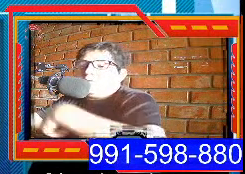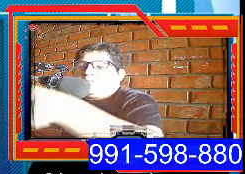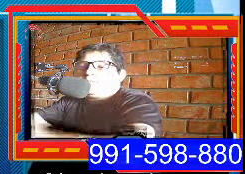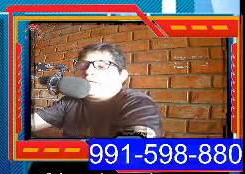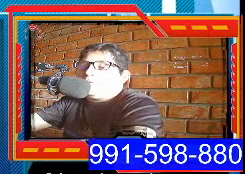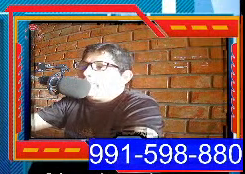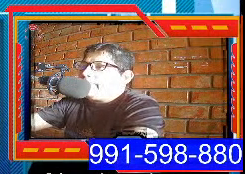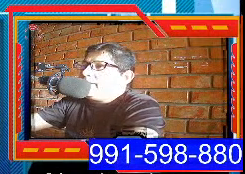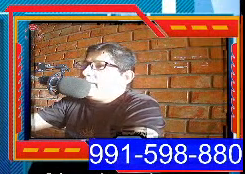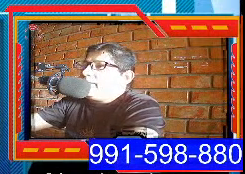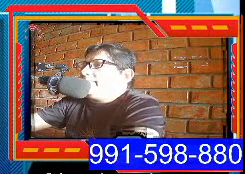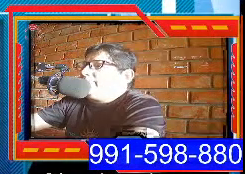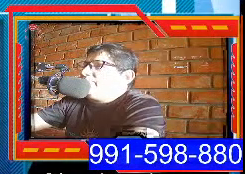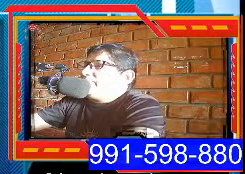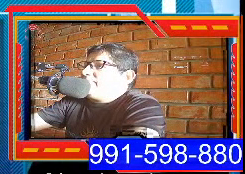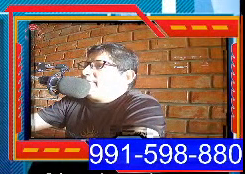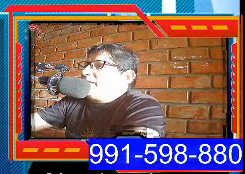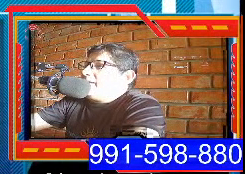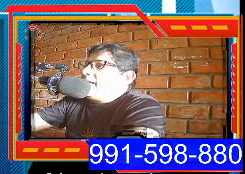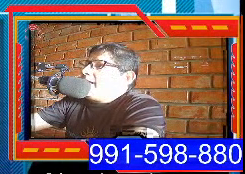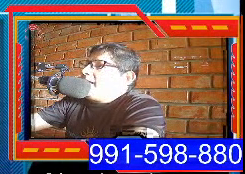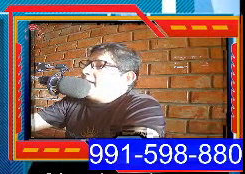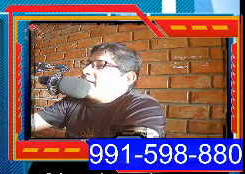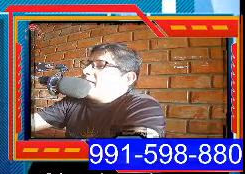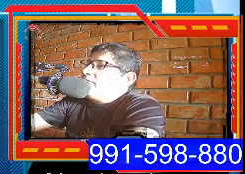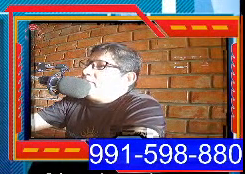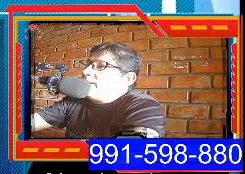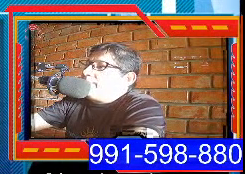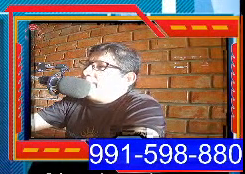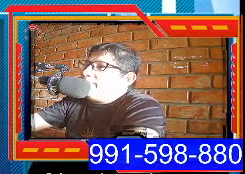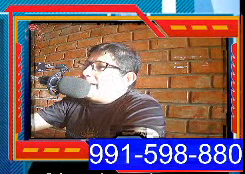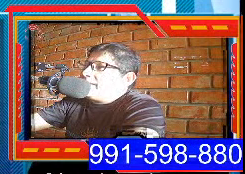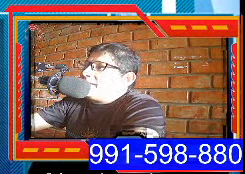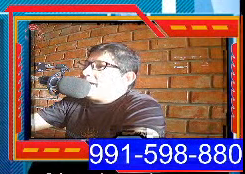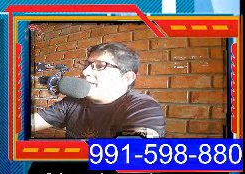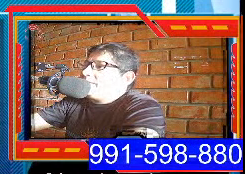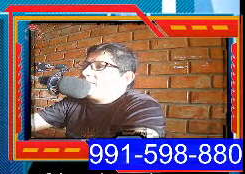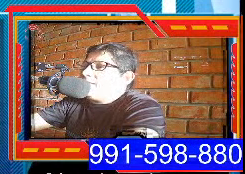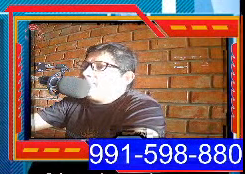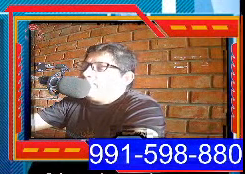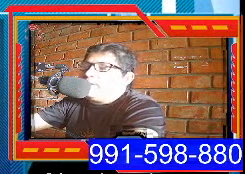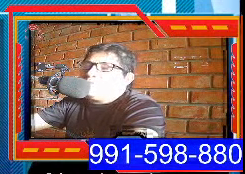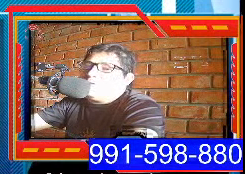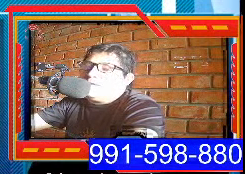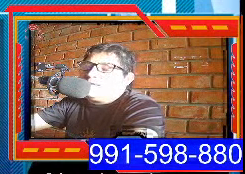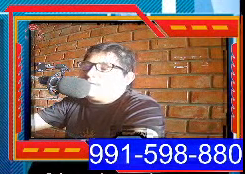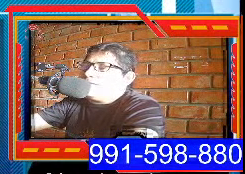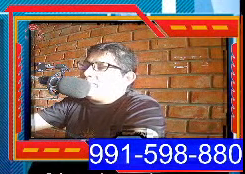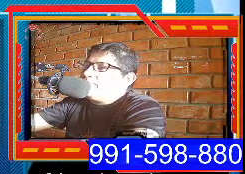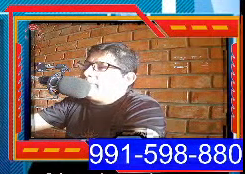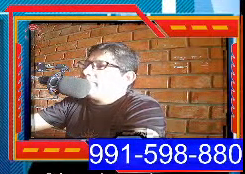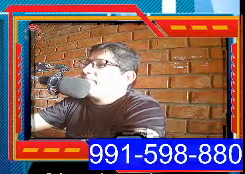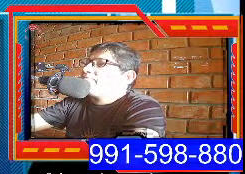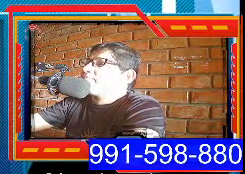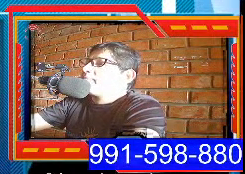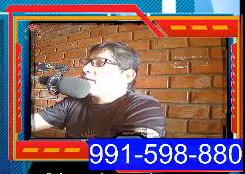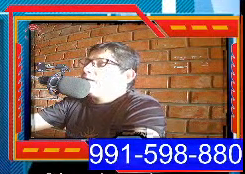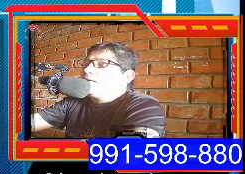Bien, chicos, entonces, ¿qué hemos aprendido? A ver, de forma práctica y simple, como dicen,